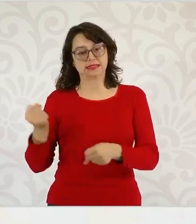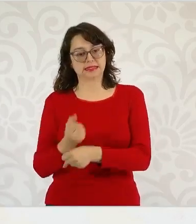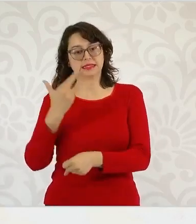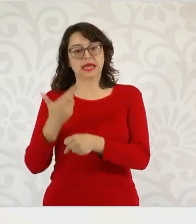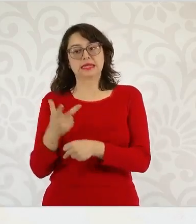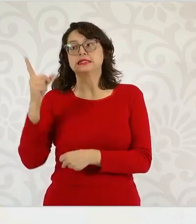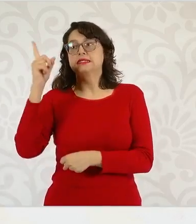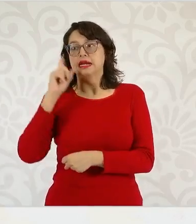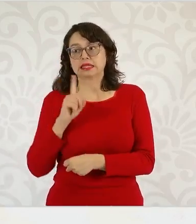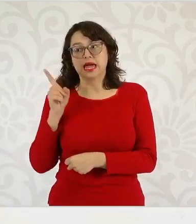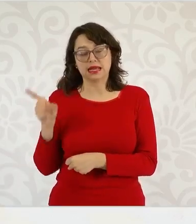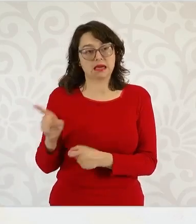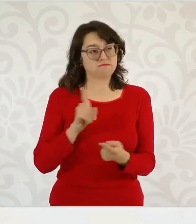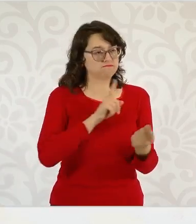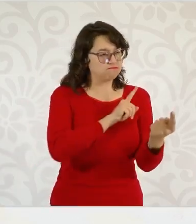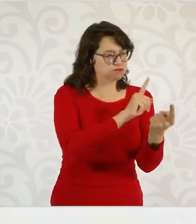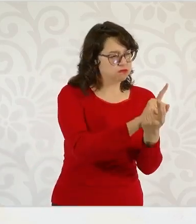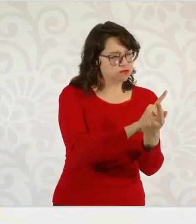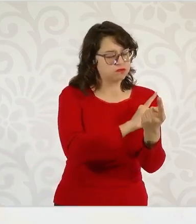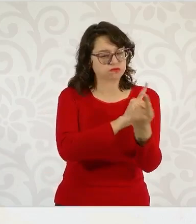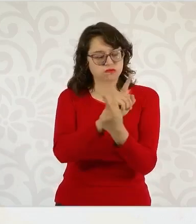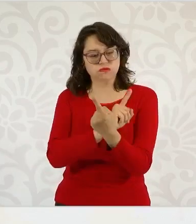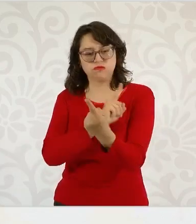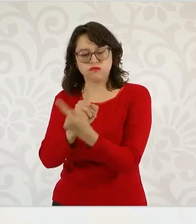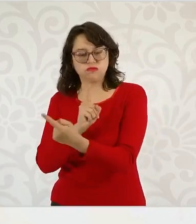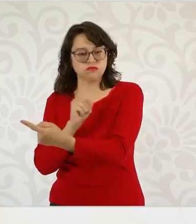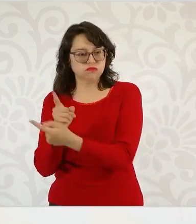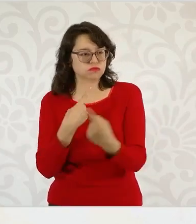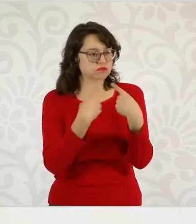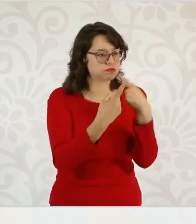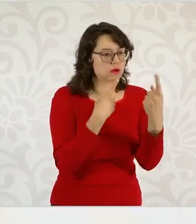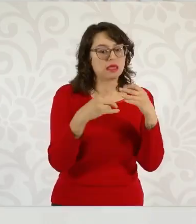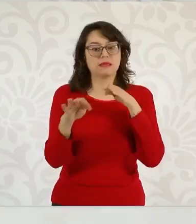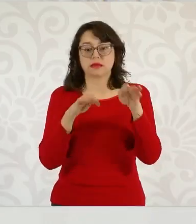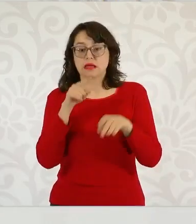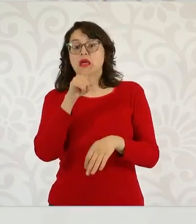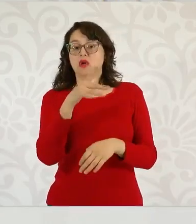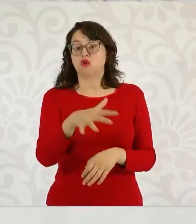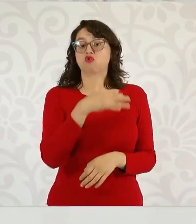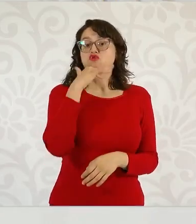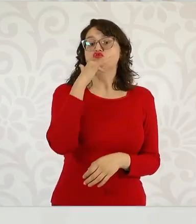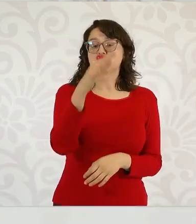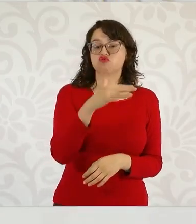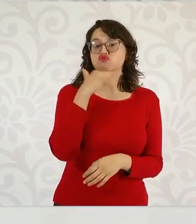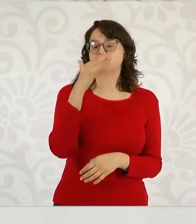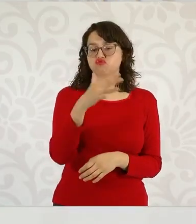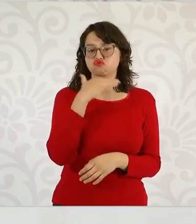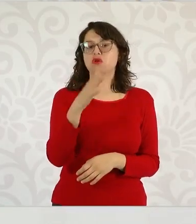de manera muy importante para resolver el problema que todavía existe de contaminación de jales